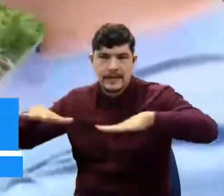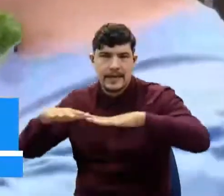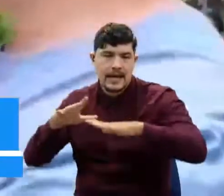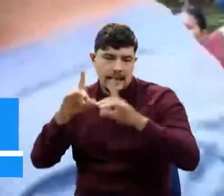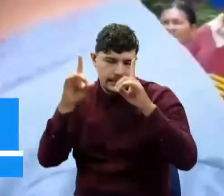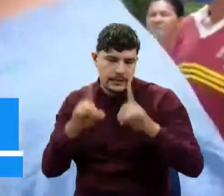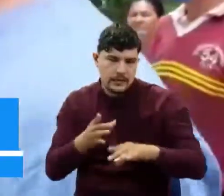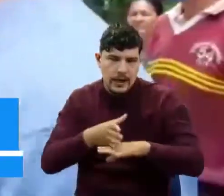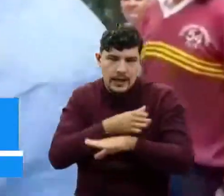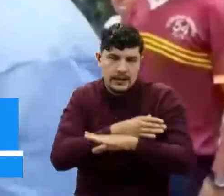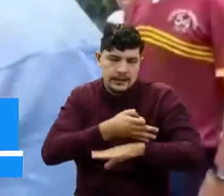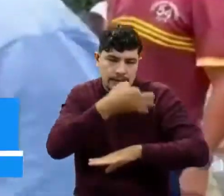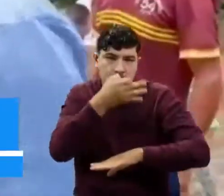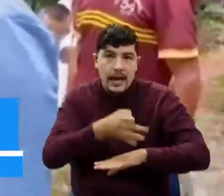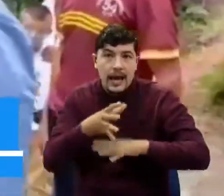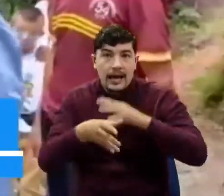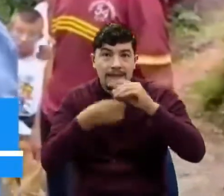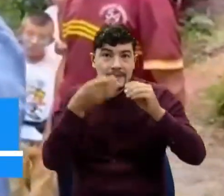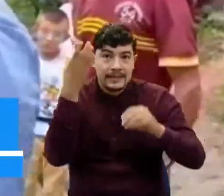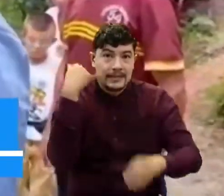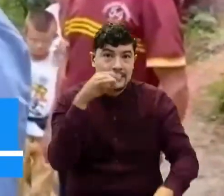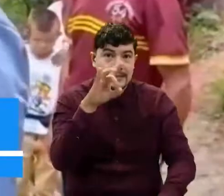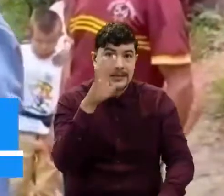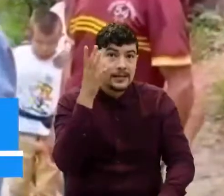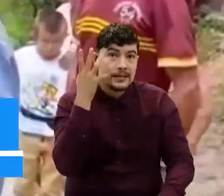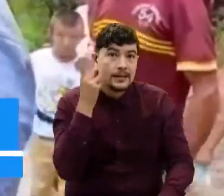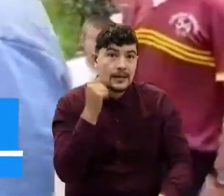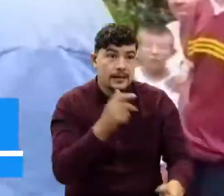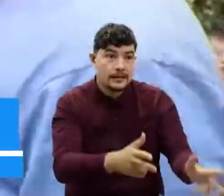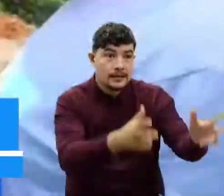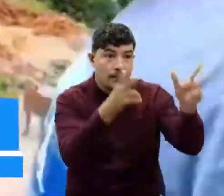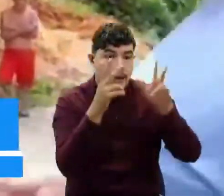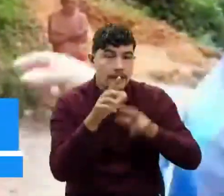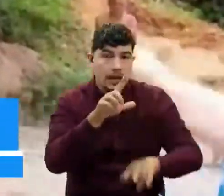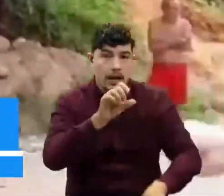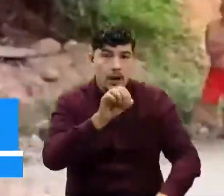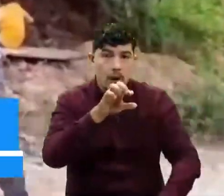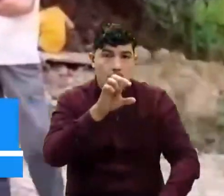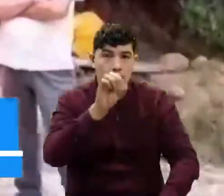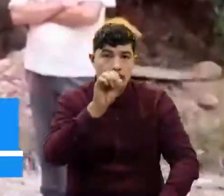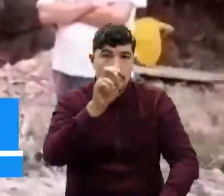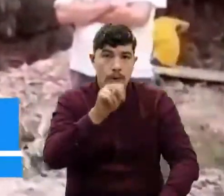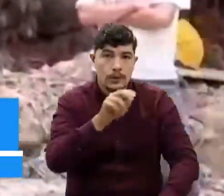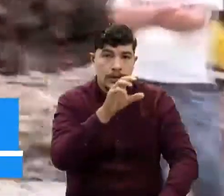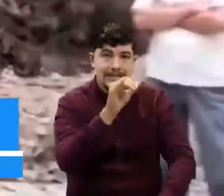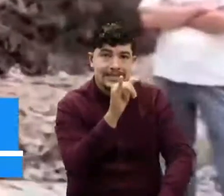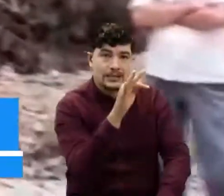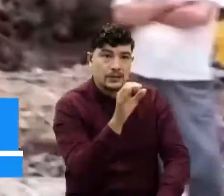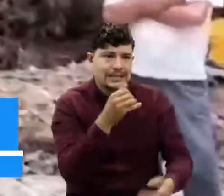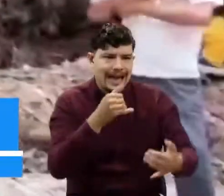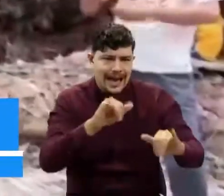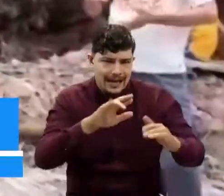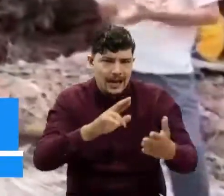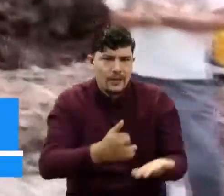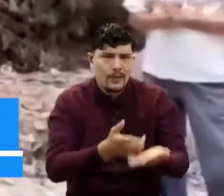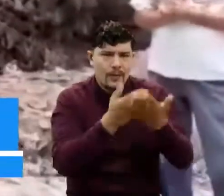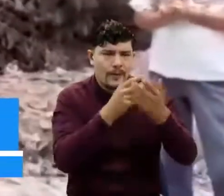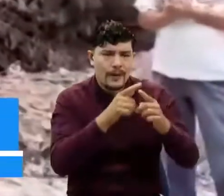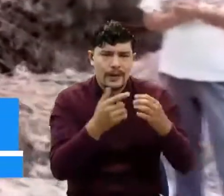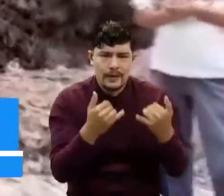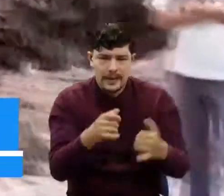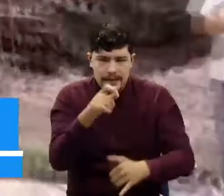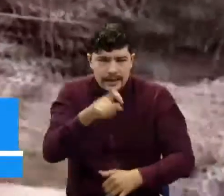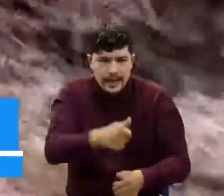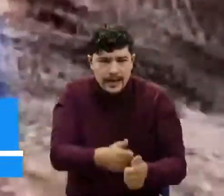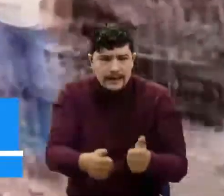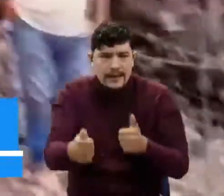hicimos con el puente de Loponcito que se nos cayó hace 15 días, ya levantamos el puente de Loponcito y necesitamos es avanzar. Sí, a pesar de las